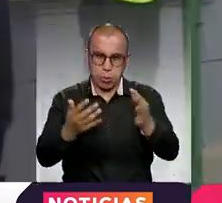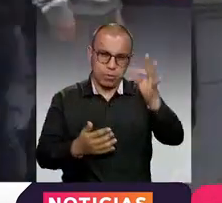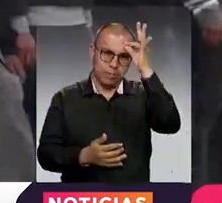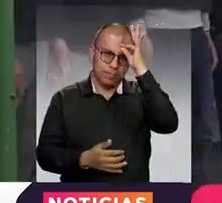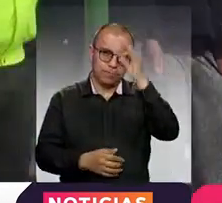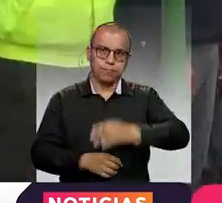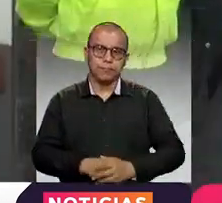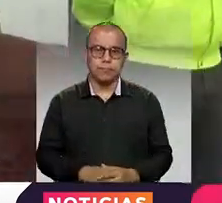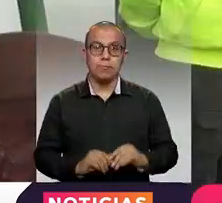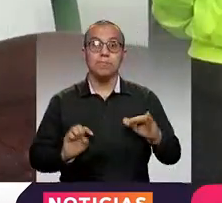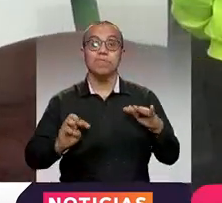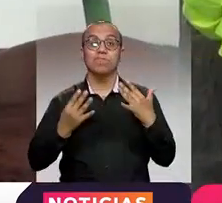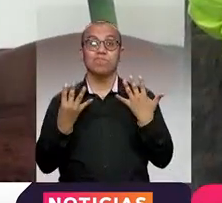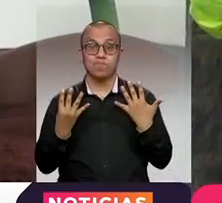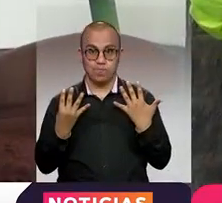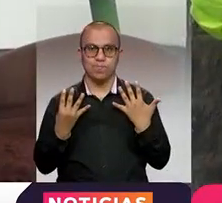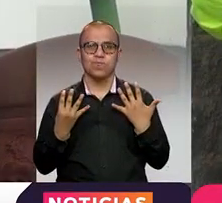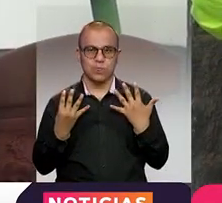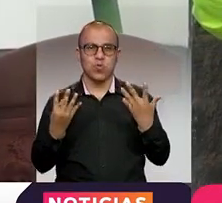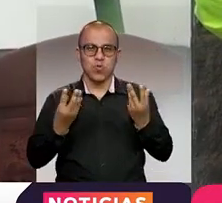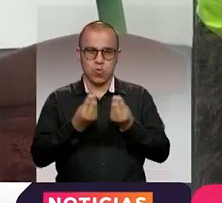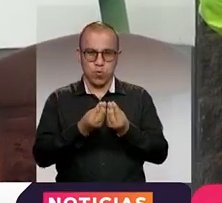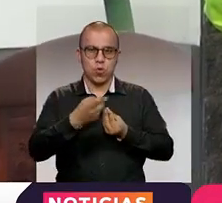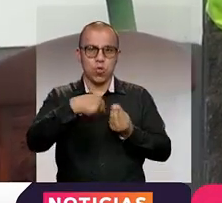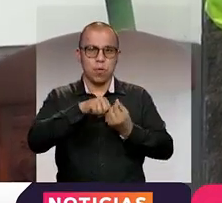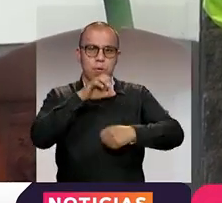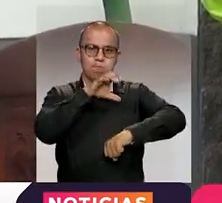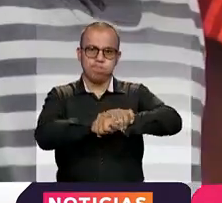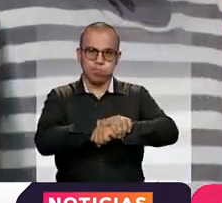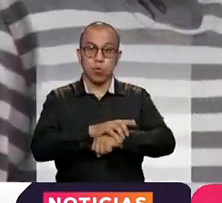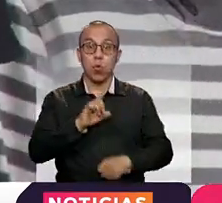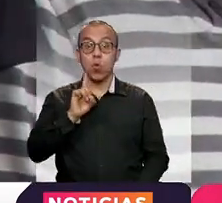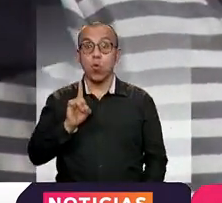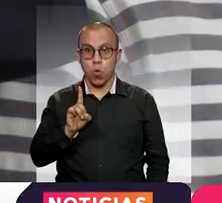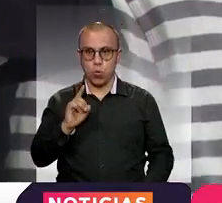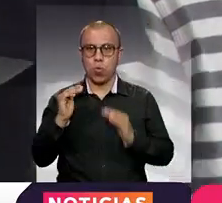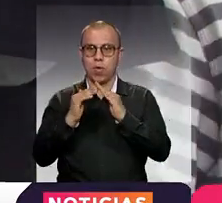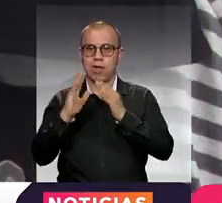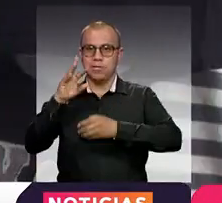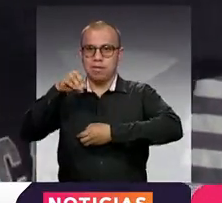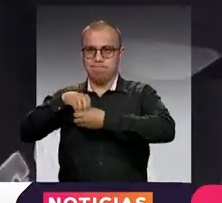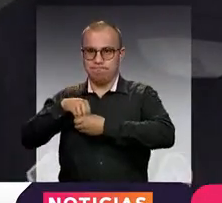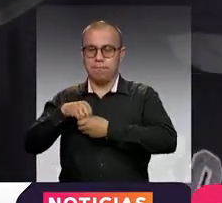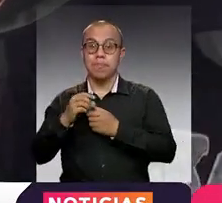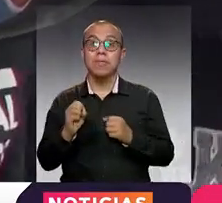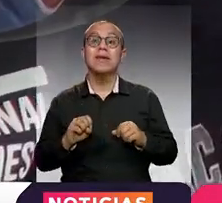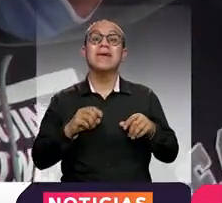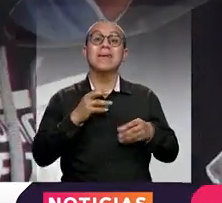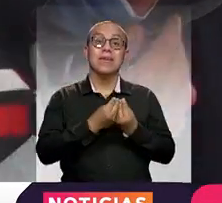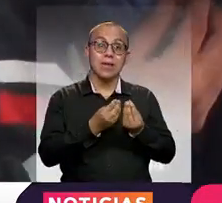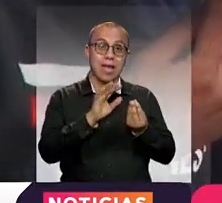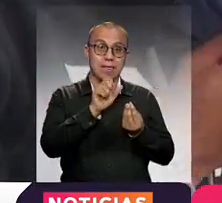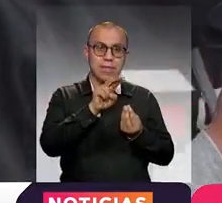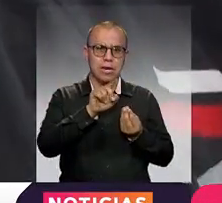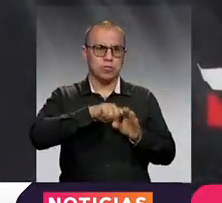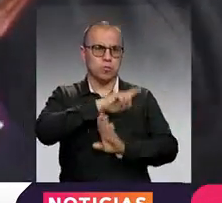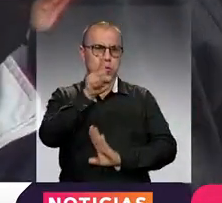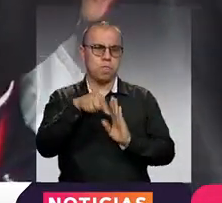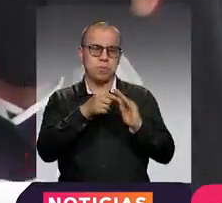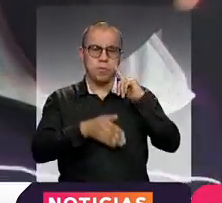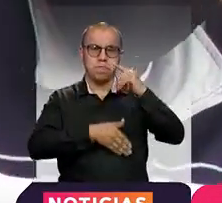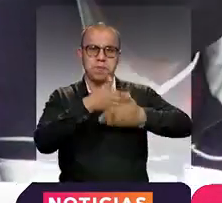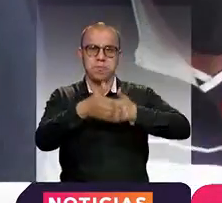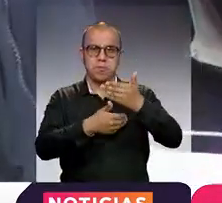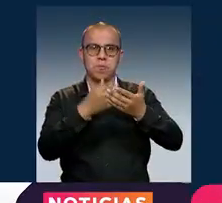nueve miembros del grupo capitalía irán presos uno tendrá casa por cárcel y del grupo candelazo todos se enfrentarán